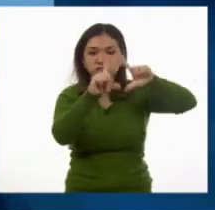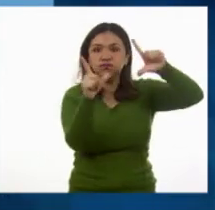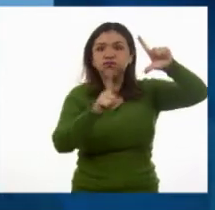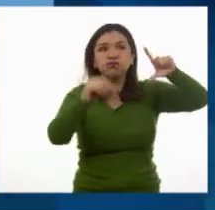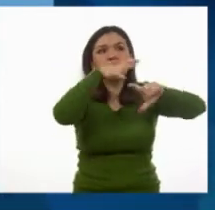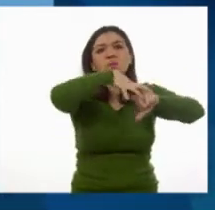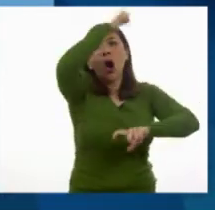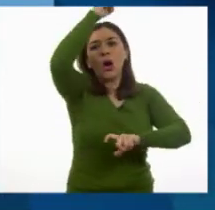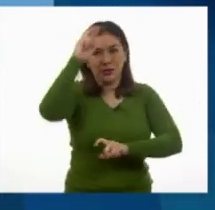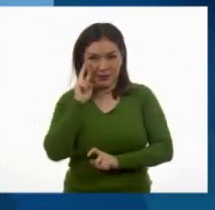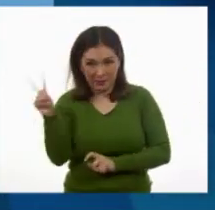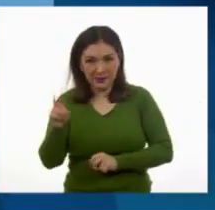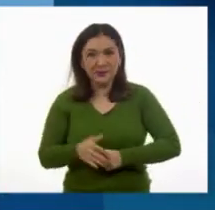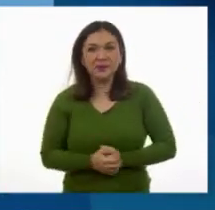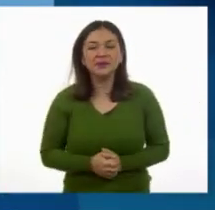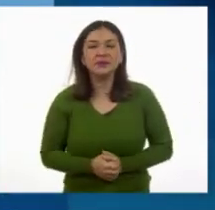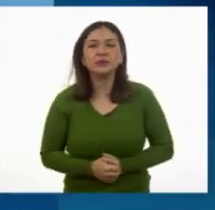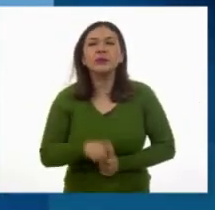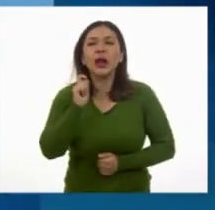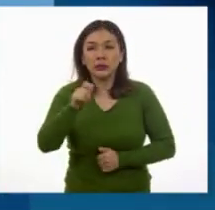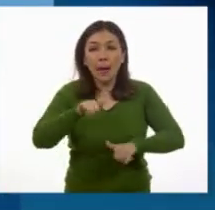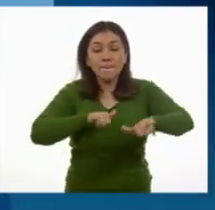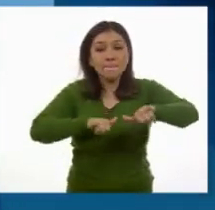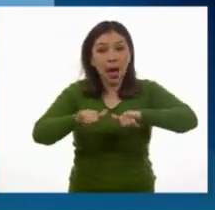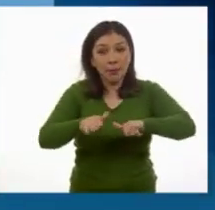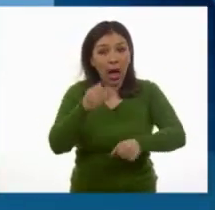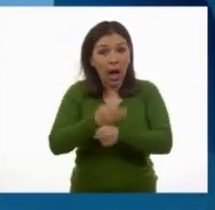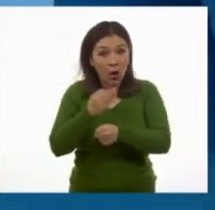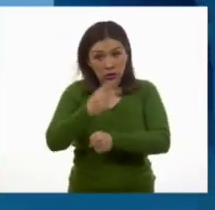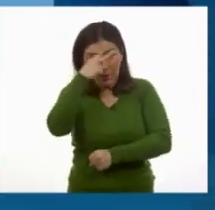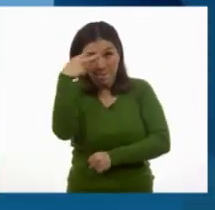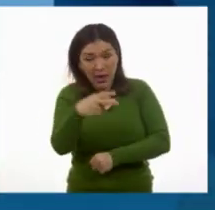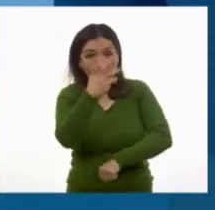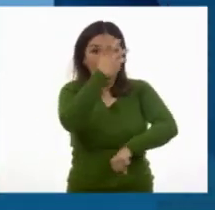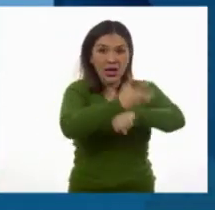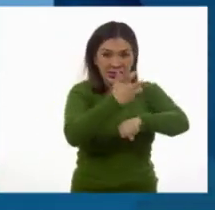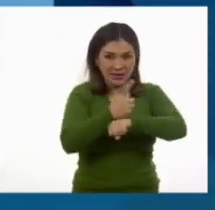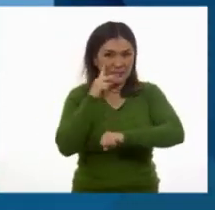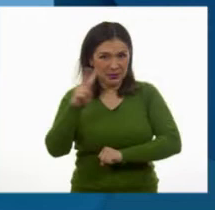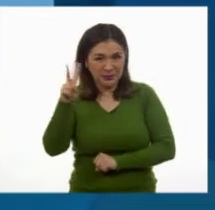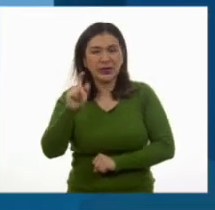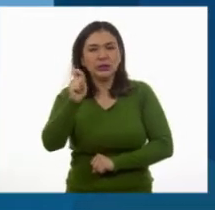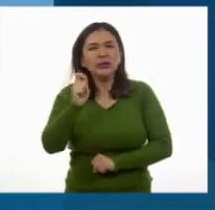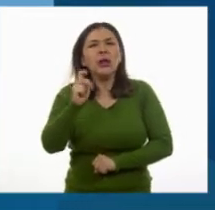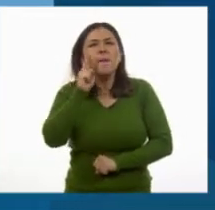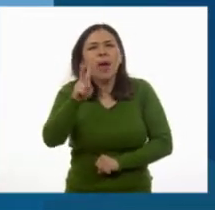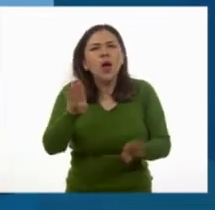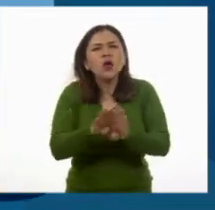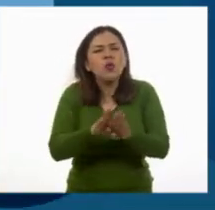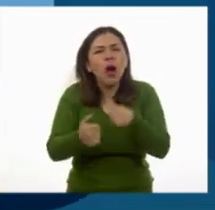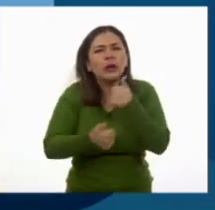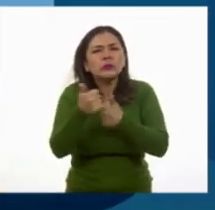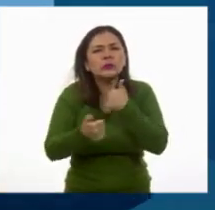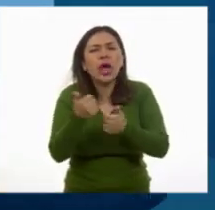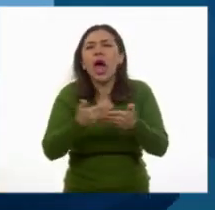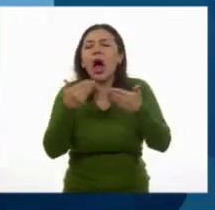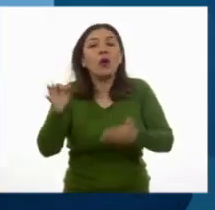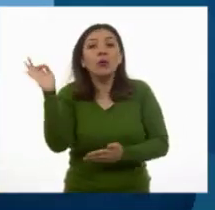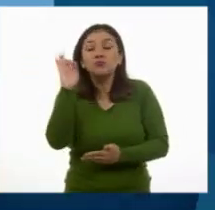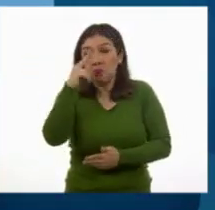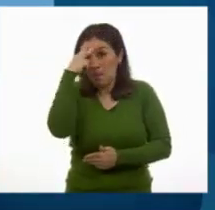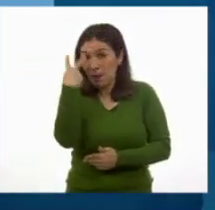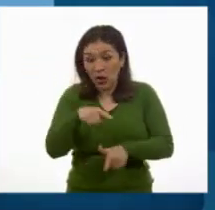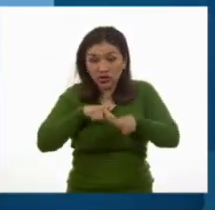México? Sí, me parece. Se trata de un mapa actual de México y de Estados Unidos y vamos a ver lo que hoy sería México si